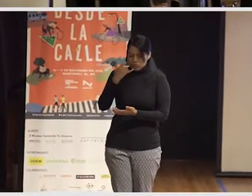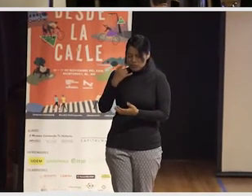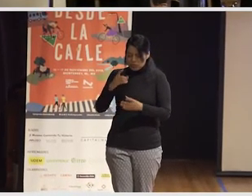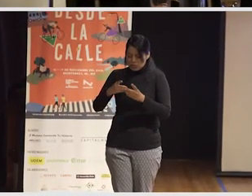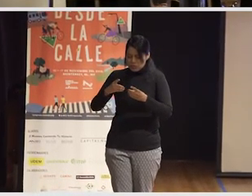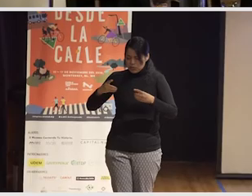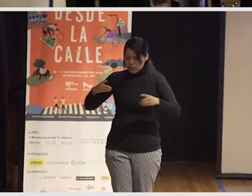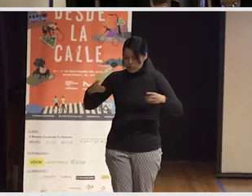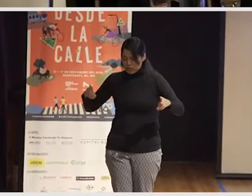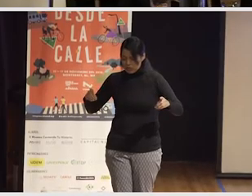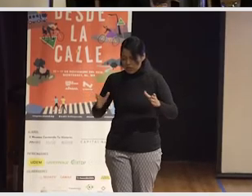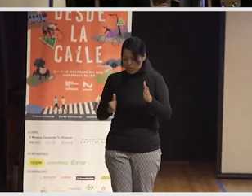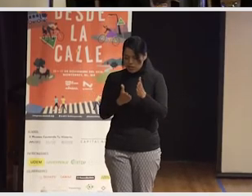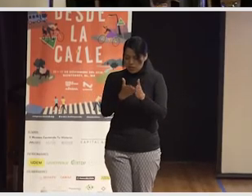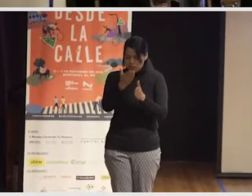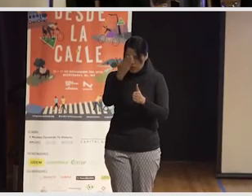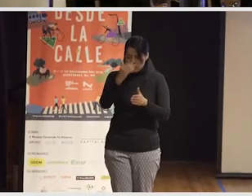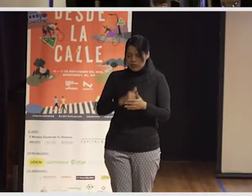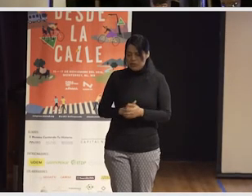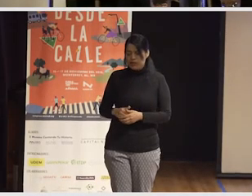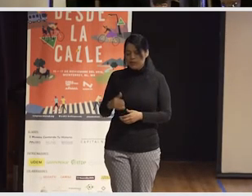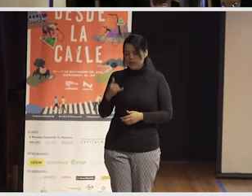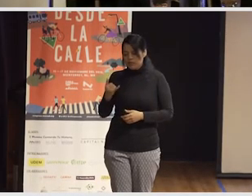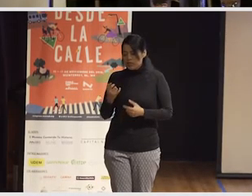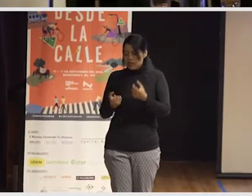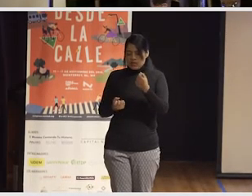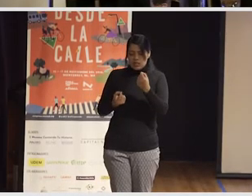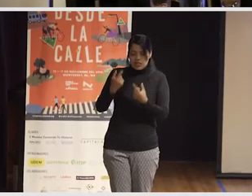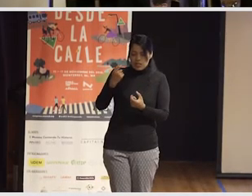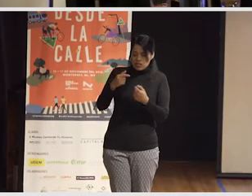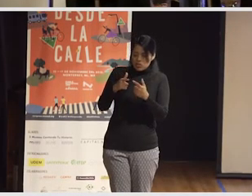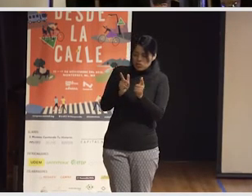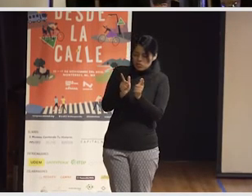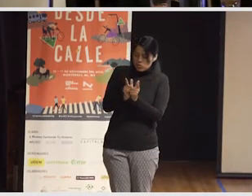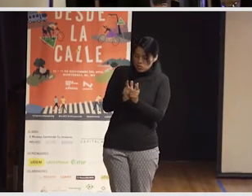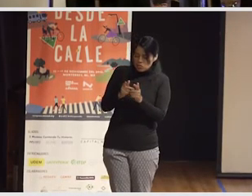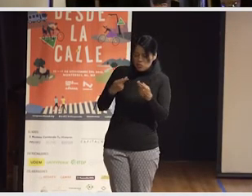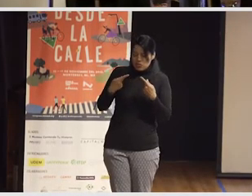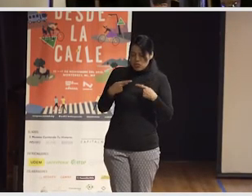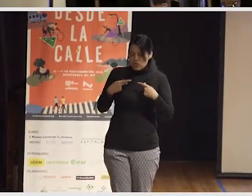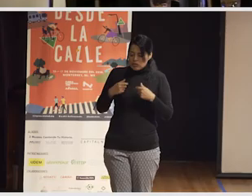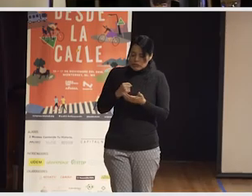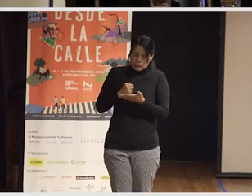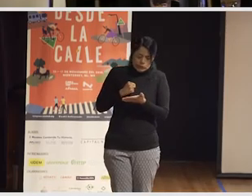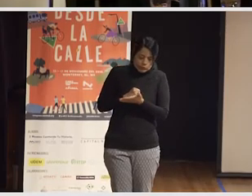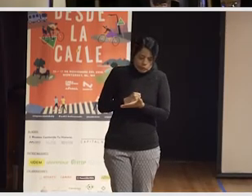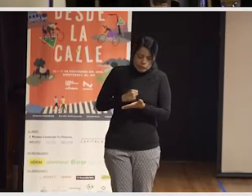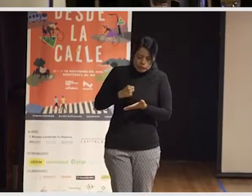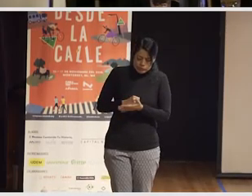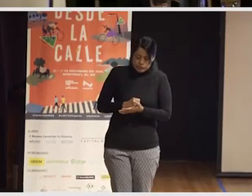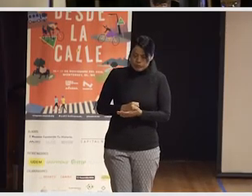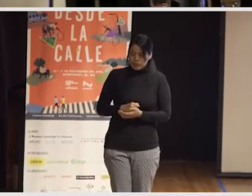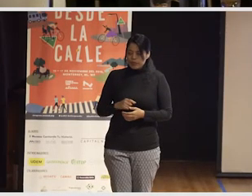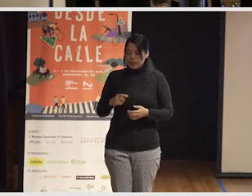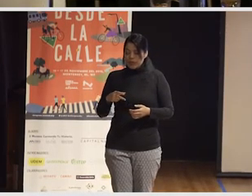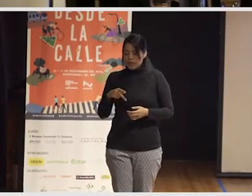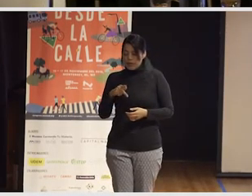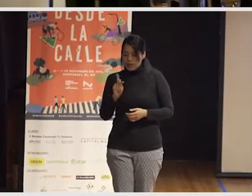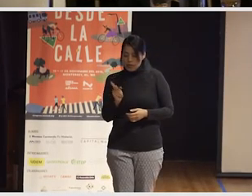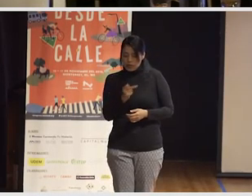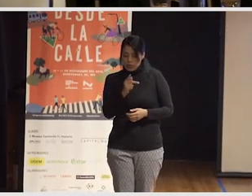inmobiliarios y también de algunos grupos sociales que también presionan vinculando un poco la pregunta que